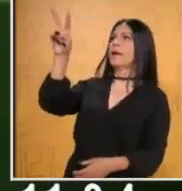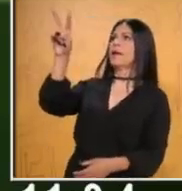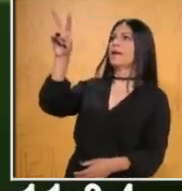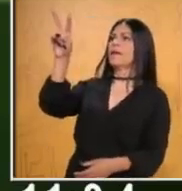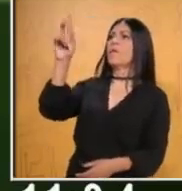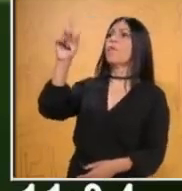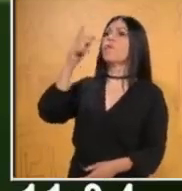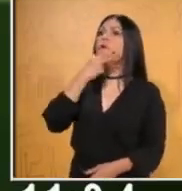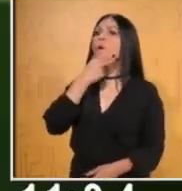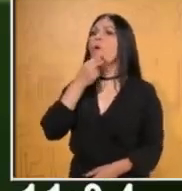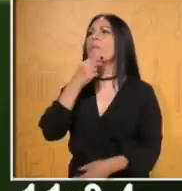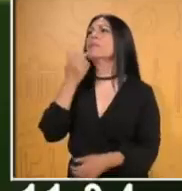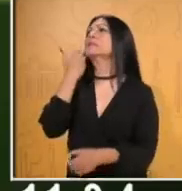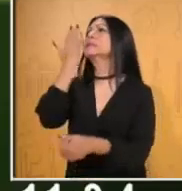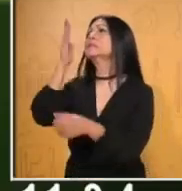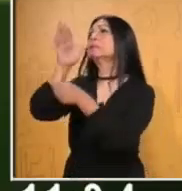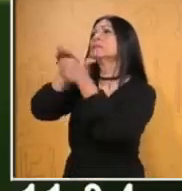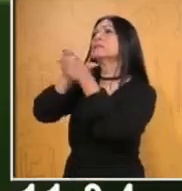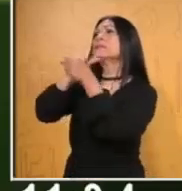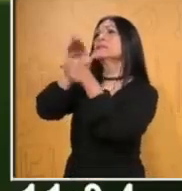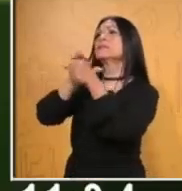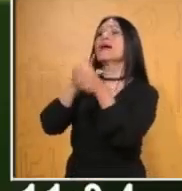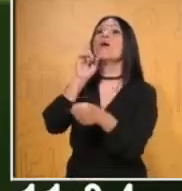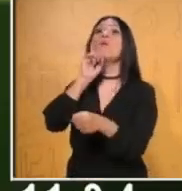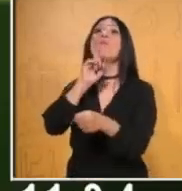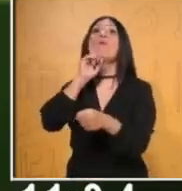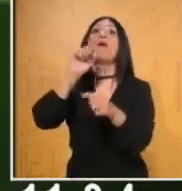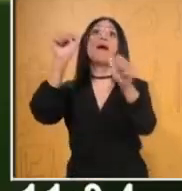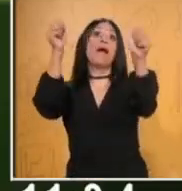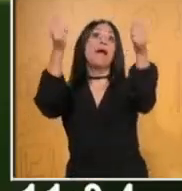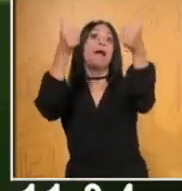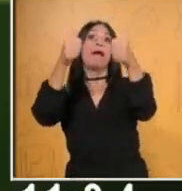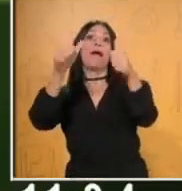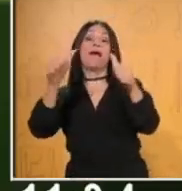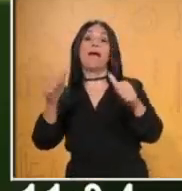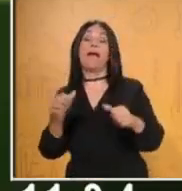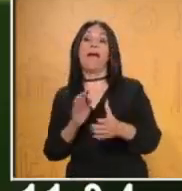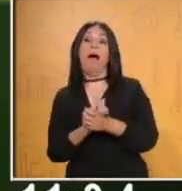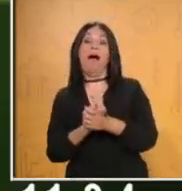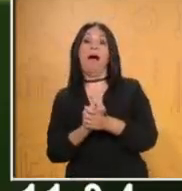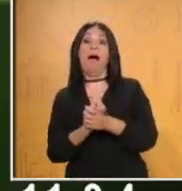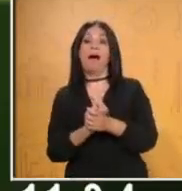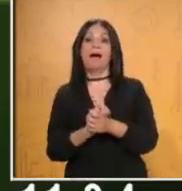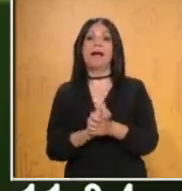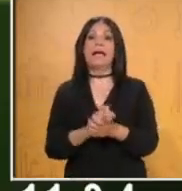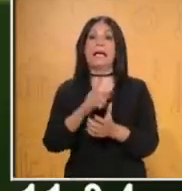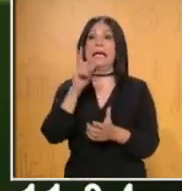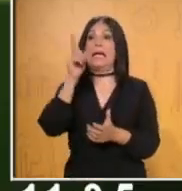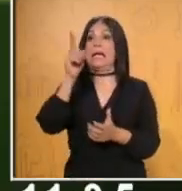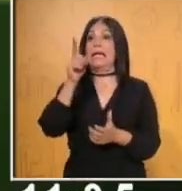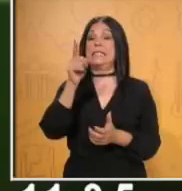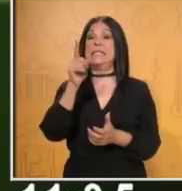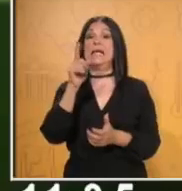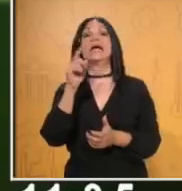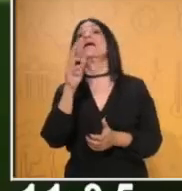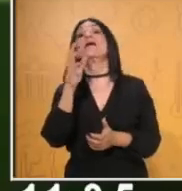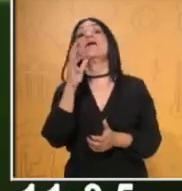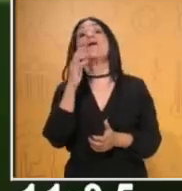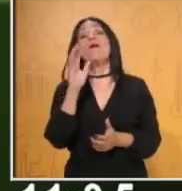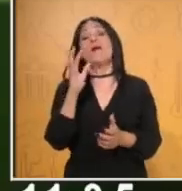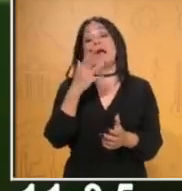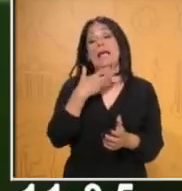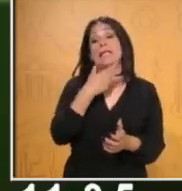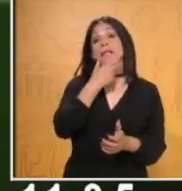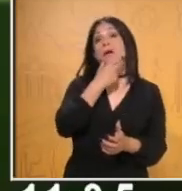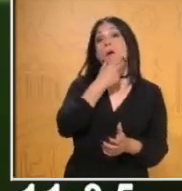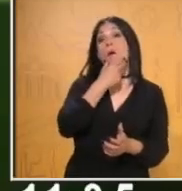darse importancia. Además de bonita, es capaz de convertir la paja en oro, hilándola con